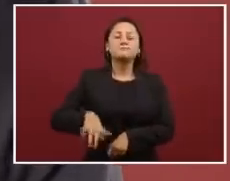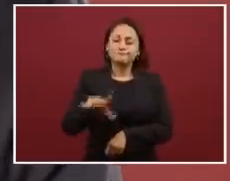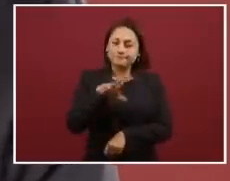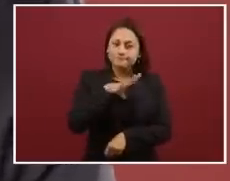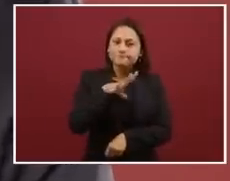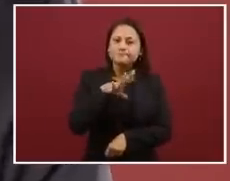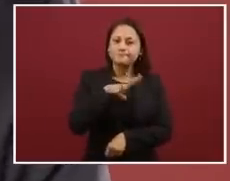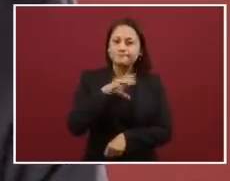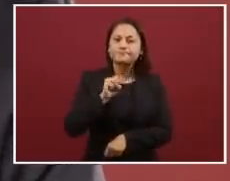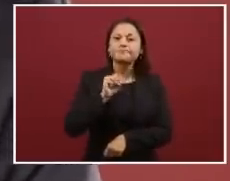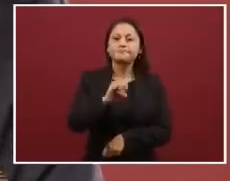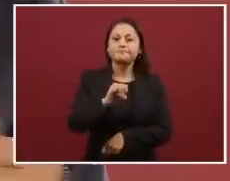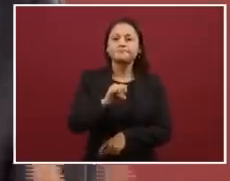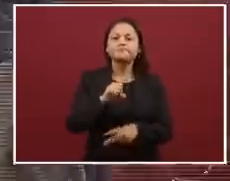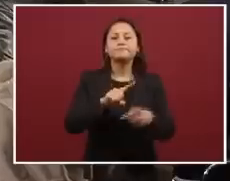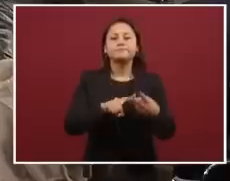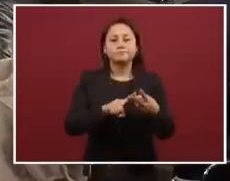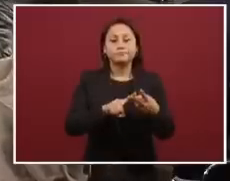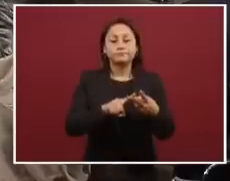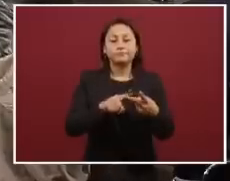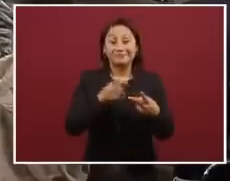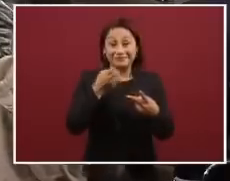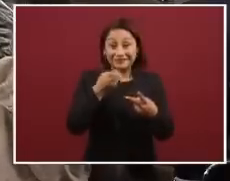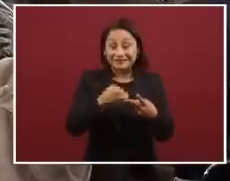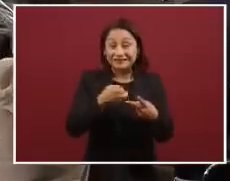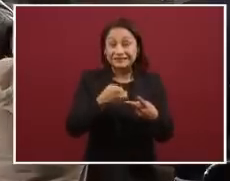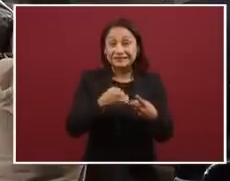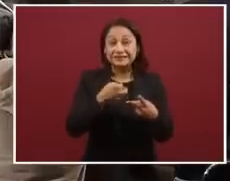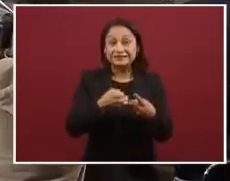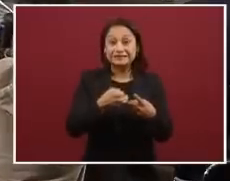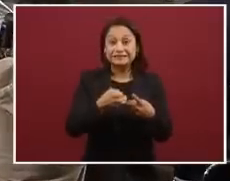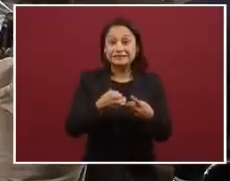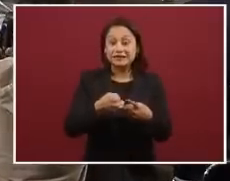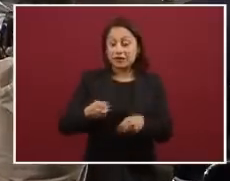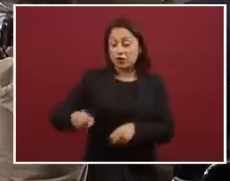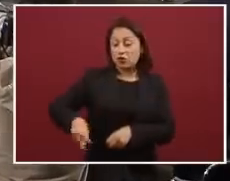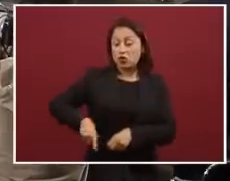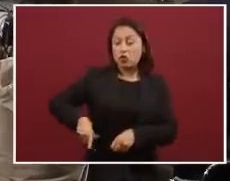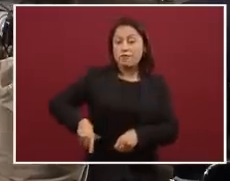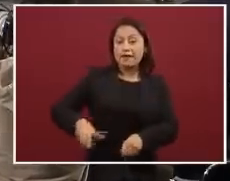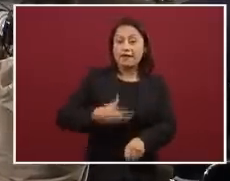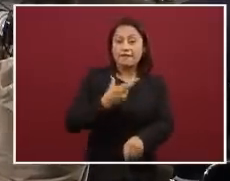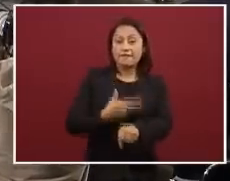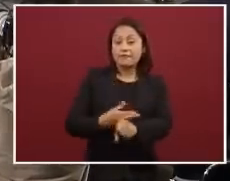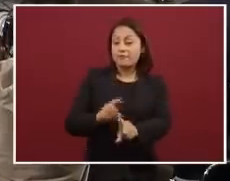aquí subrayo el apoyo de los gobernadores,